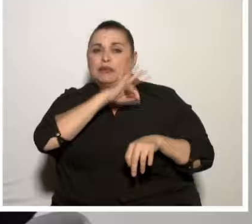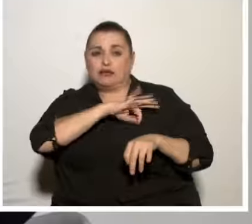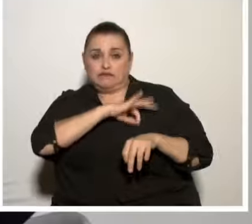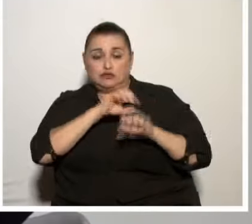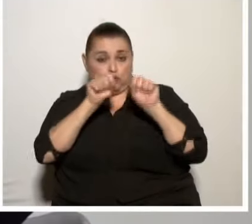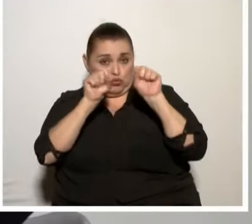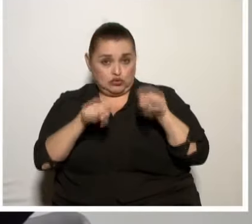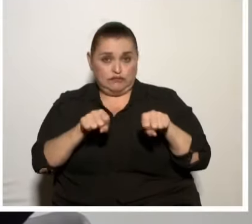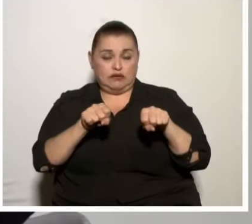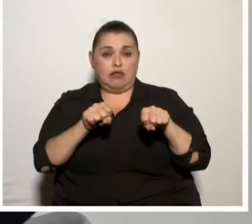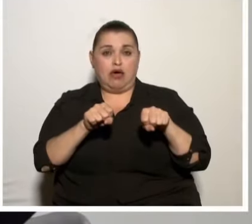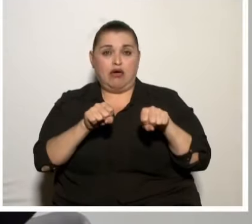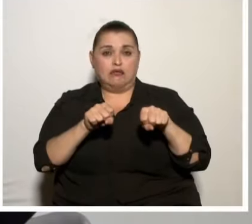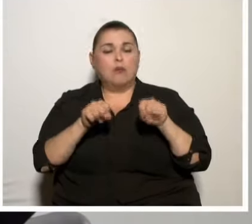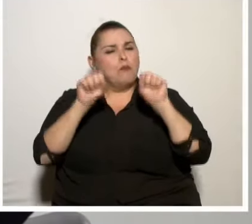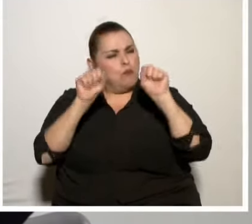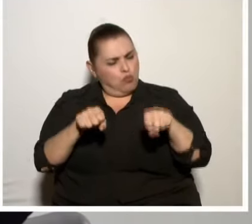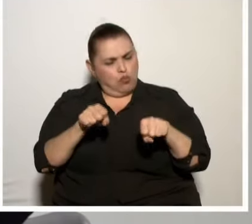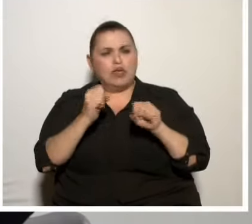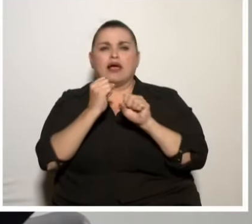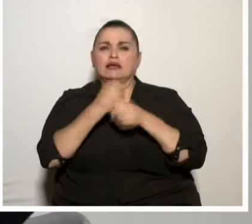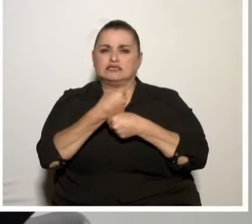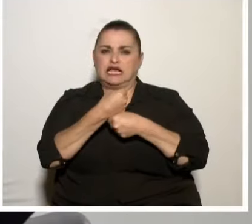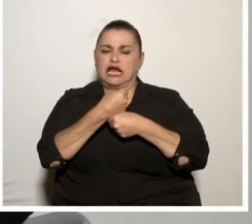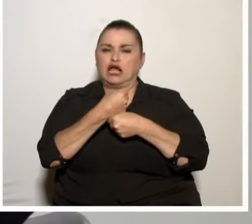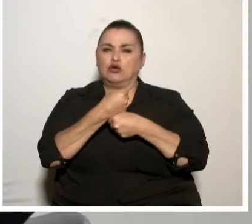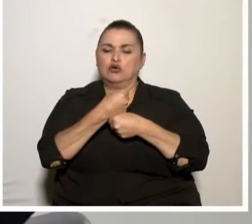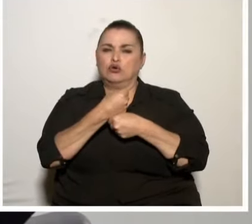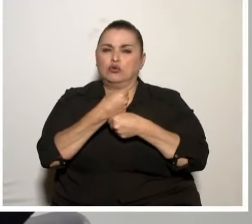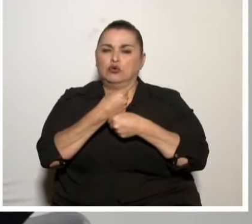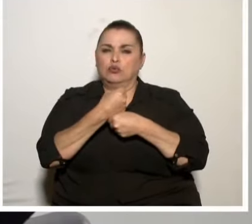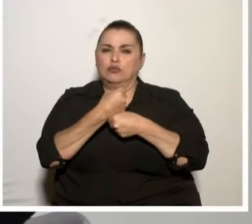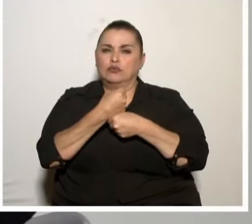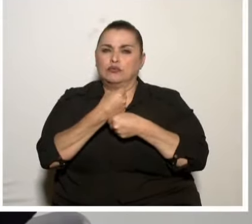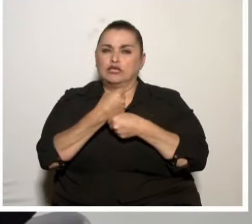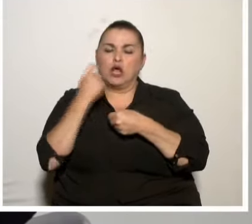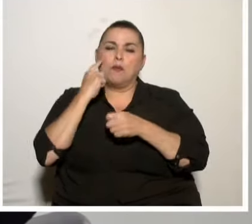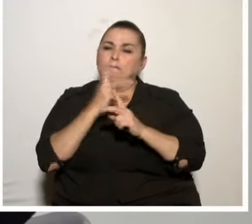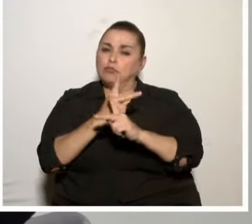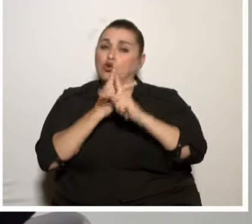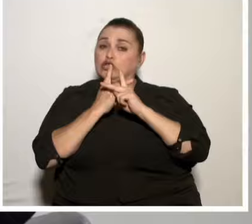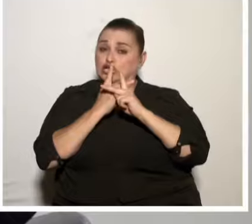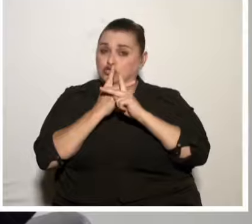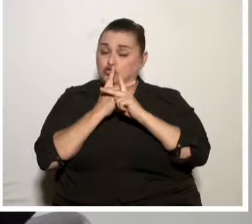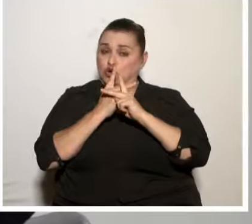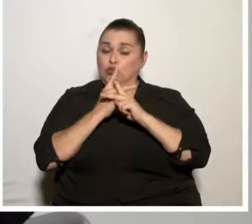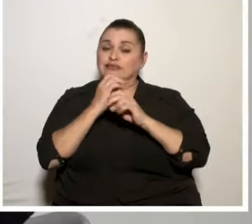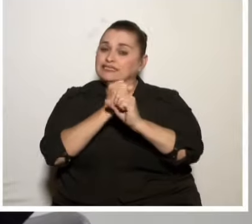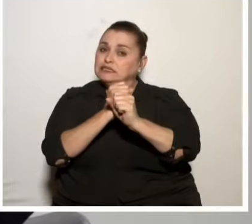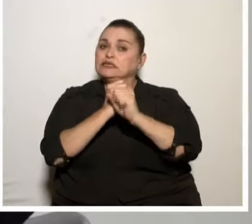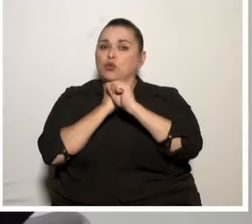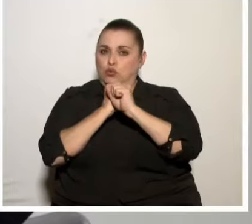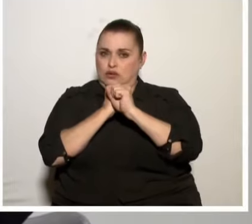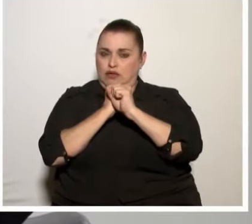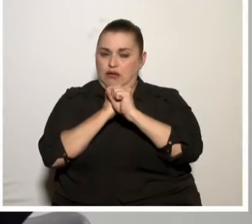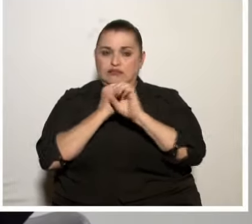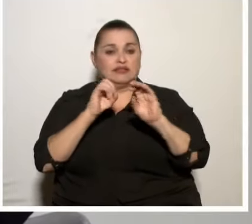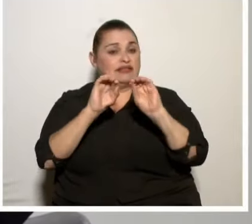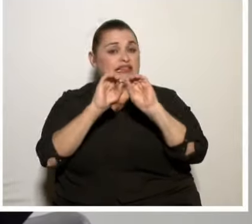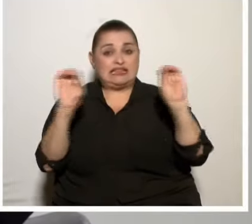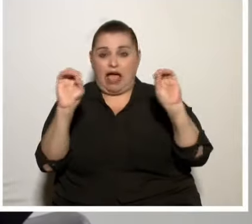esa posibilidad de que lo puedan hacer en el marco de una protección, de una seguridad, y que